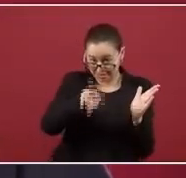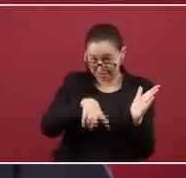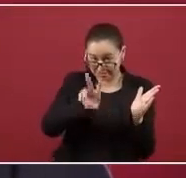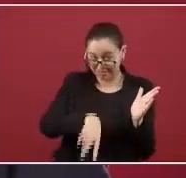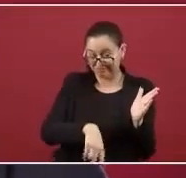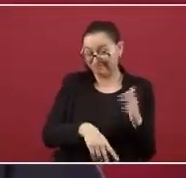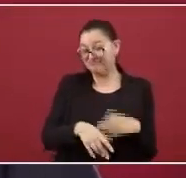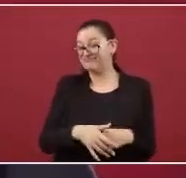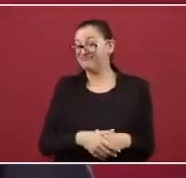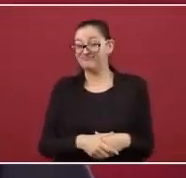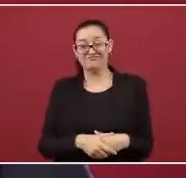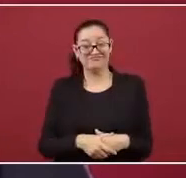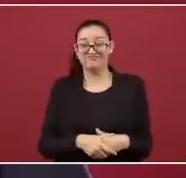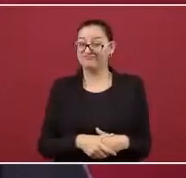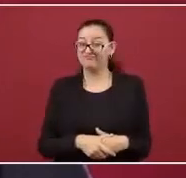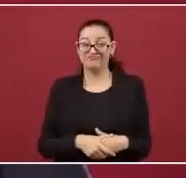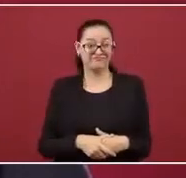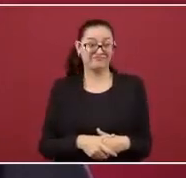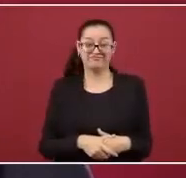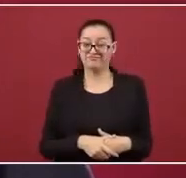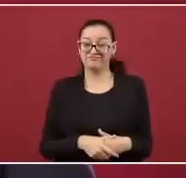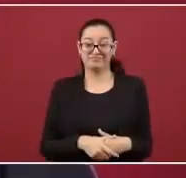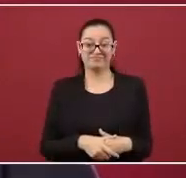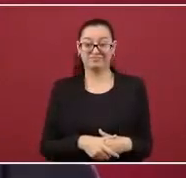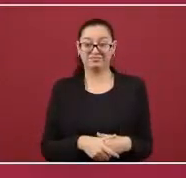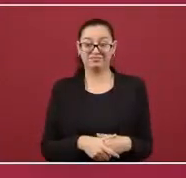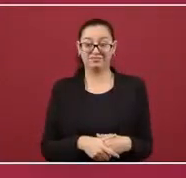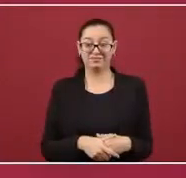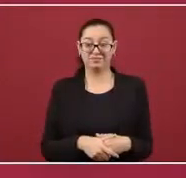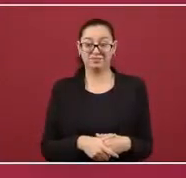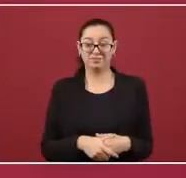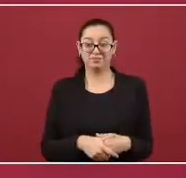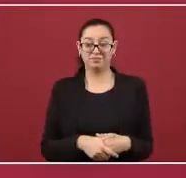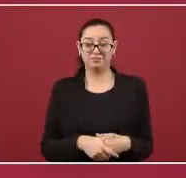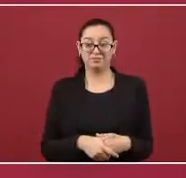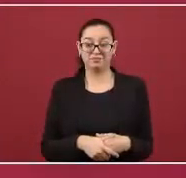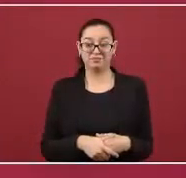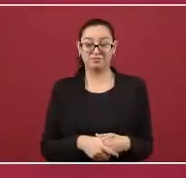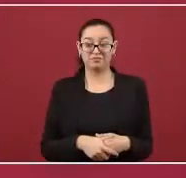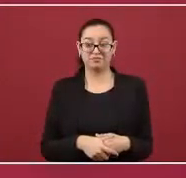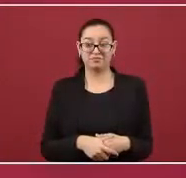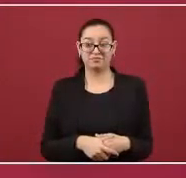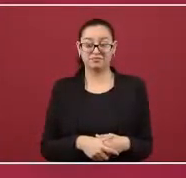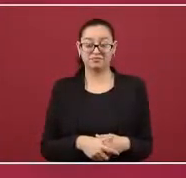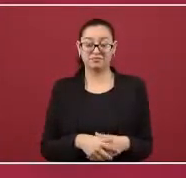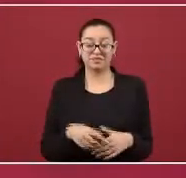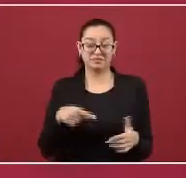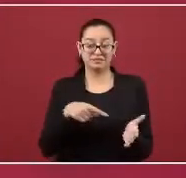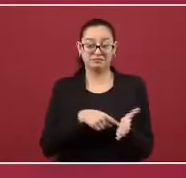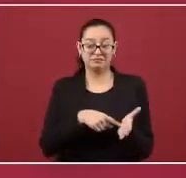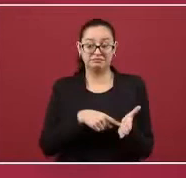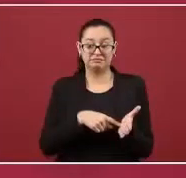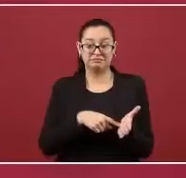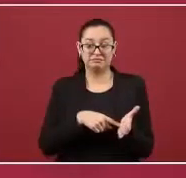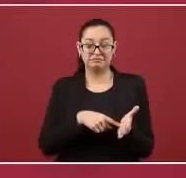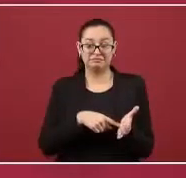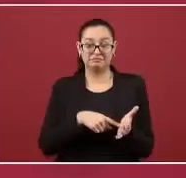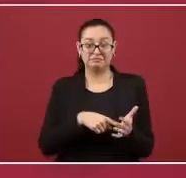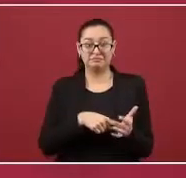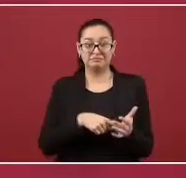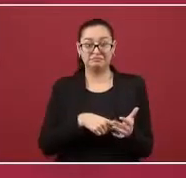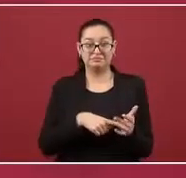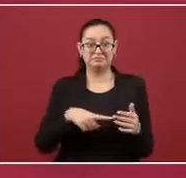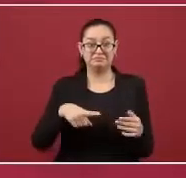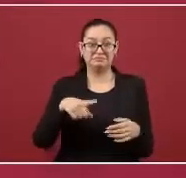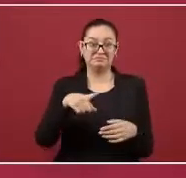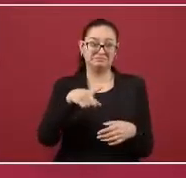Acuérdense que eso se manejaba en función de los intereses del